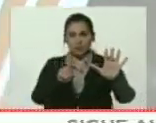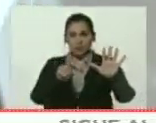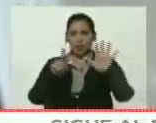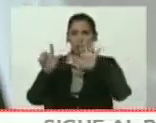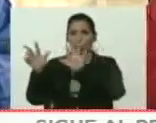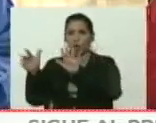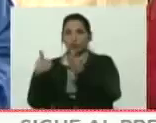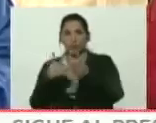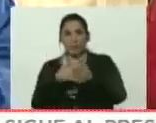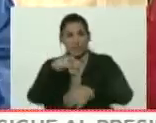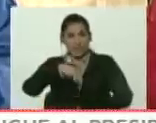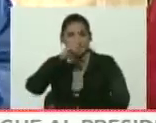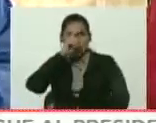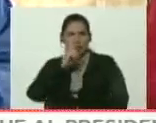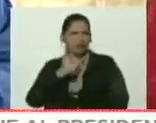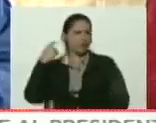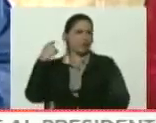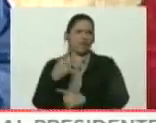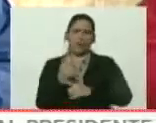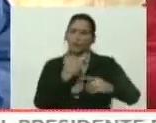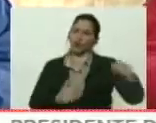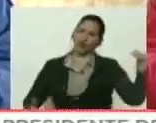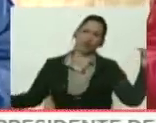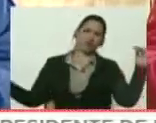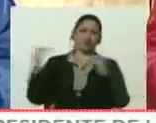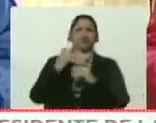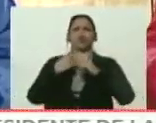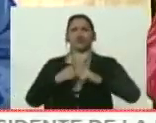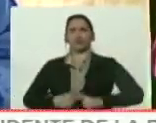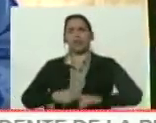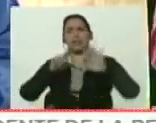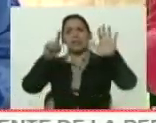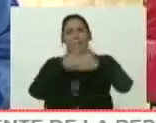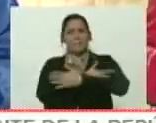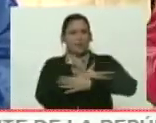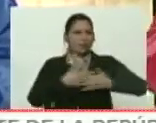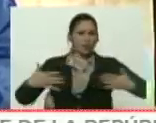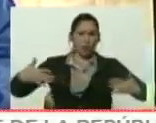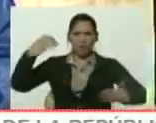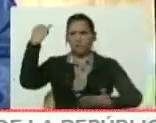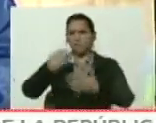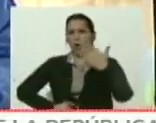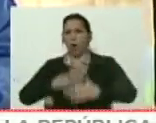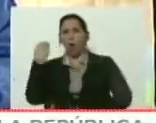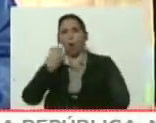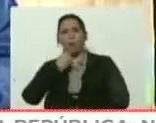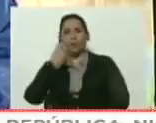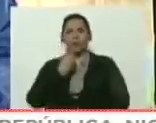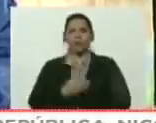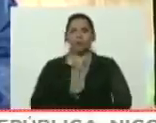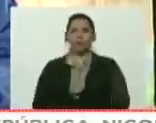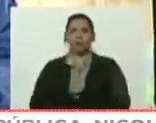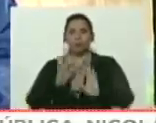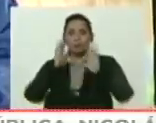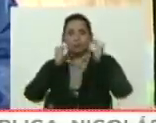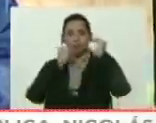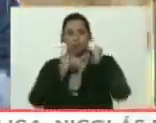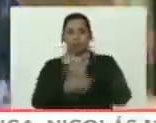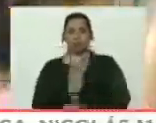5.608.000. Y este año tenemos que superar la cifra de 6 millones de jóvenes